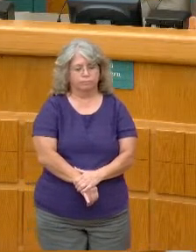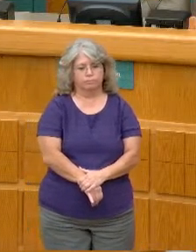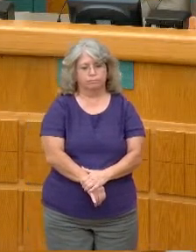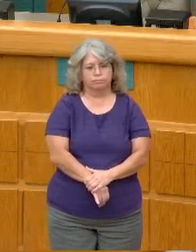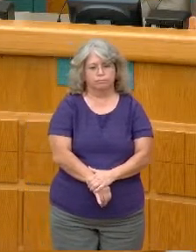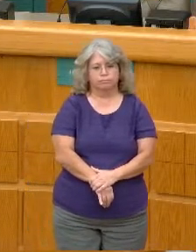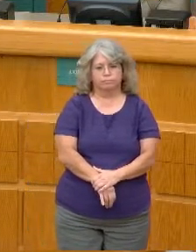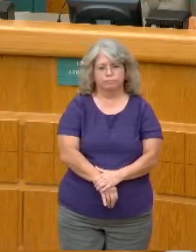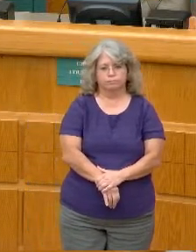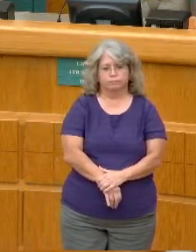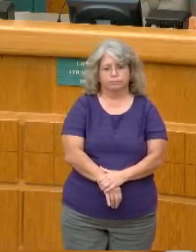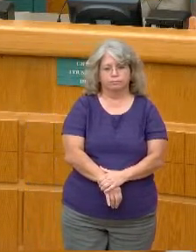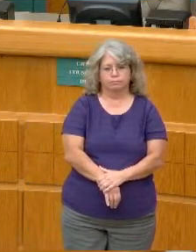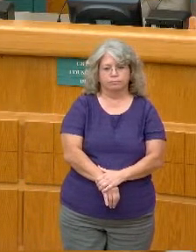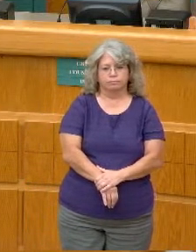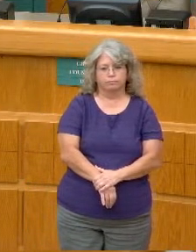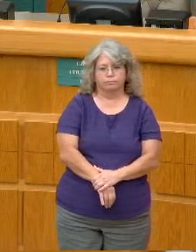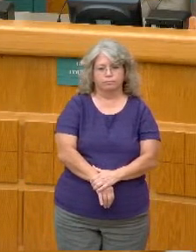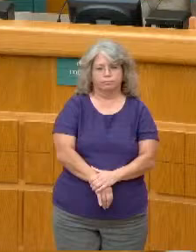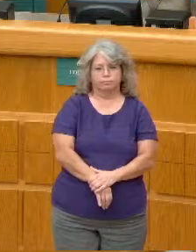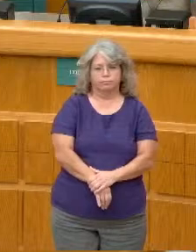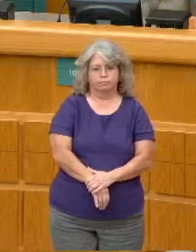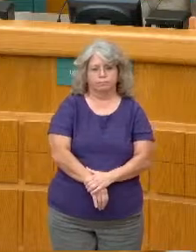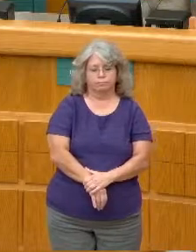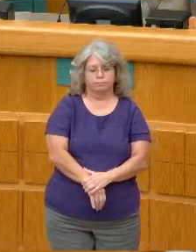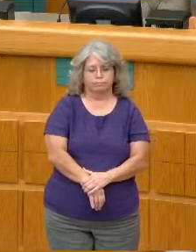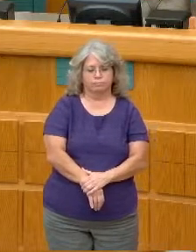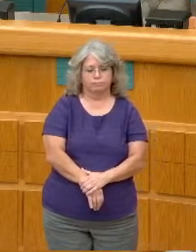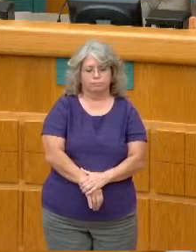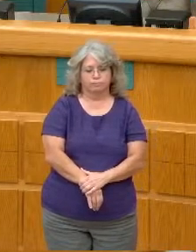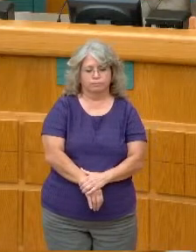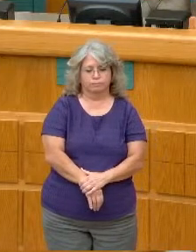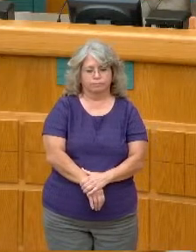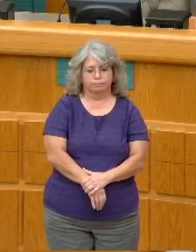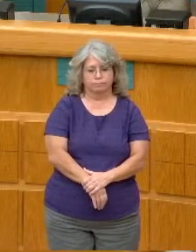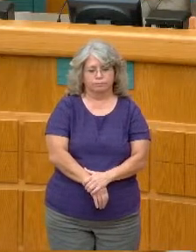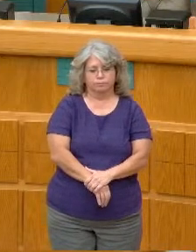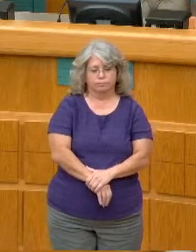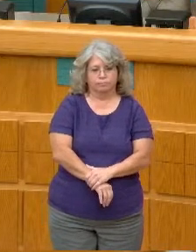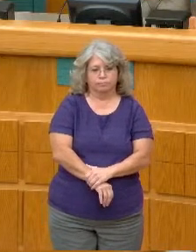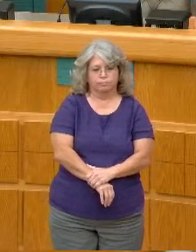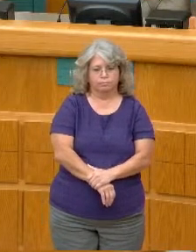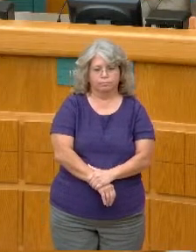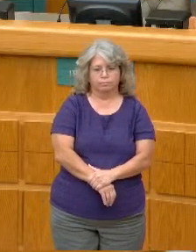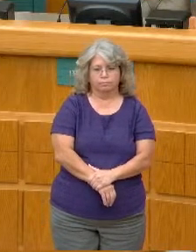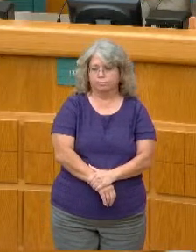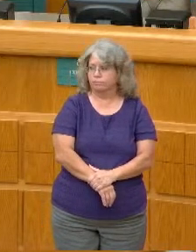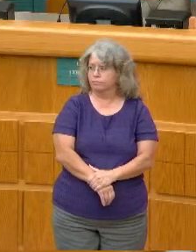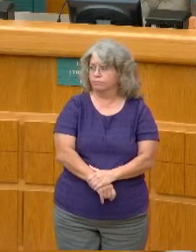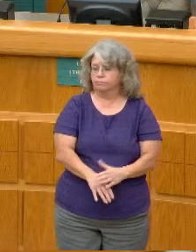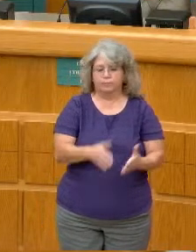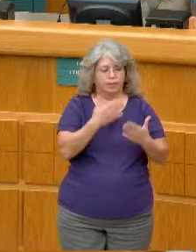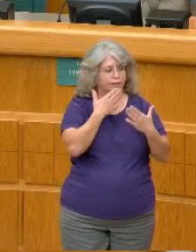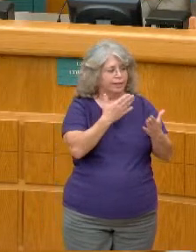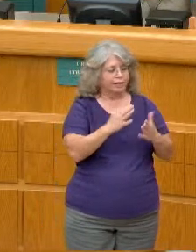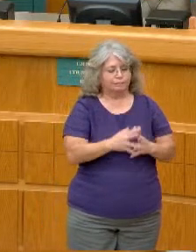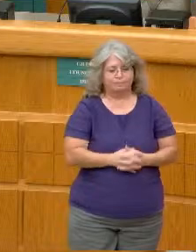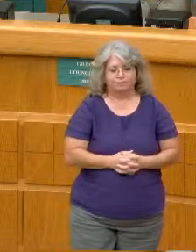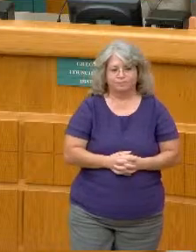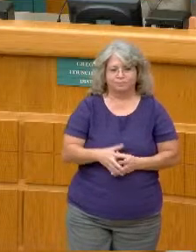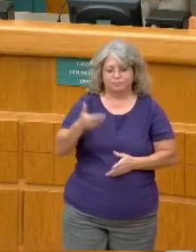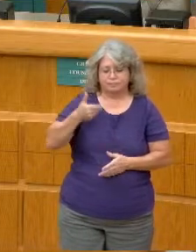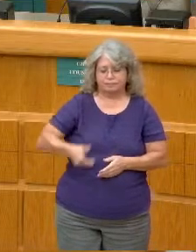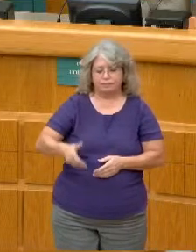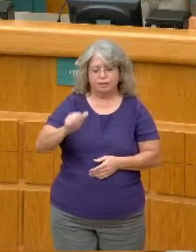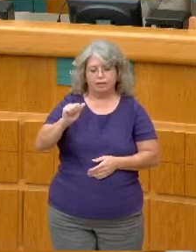rápida de obtener reembolsos y puede ayudar a algunos contribuyentes a recibir más rápidamente cualquier pago de estímulo restante al que puedan tener